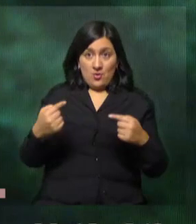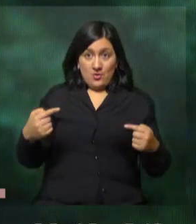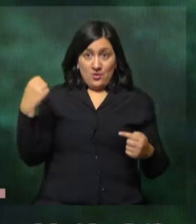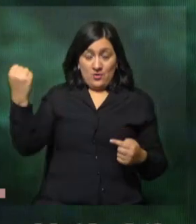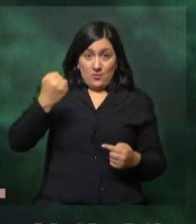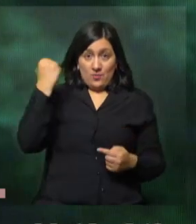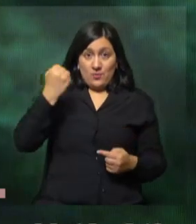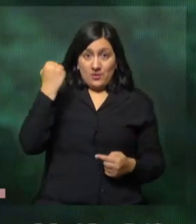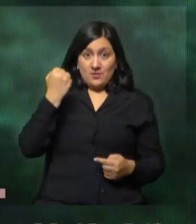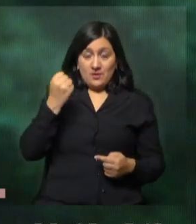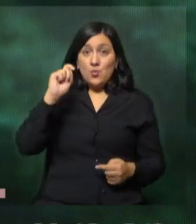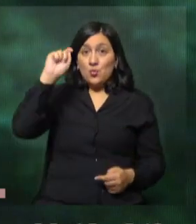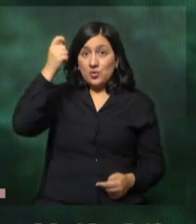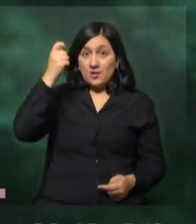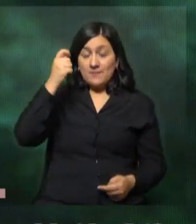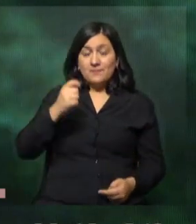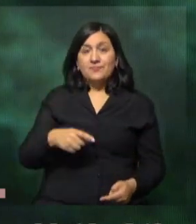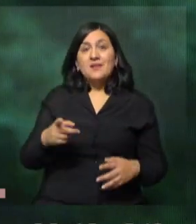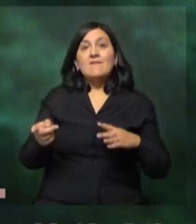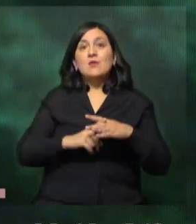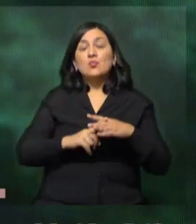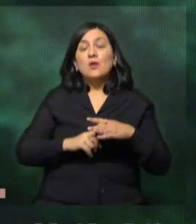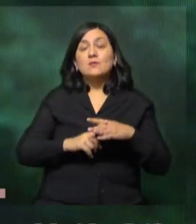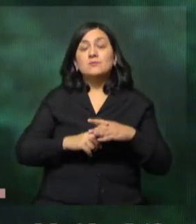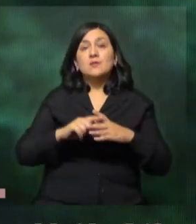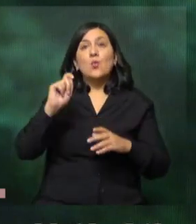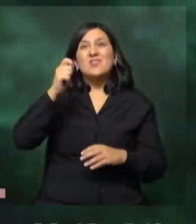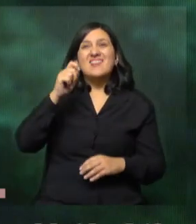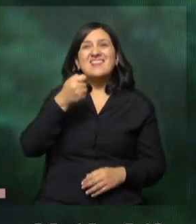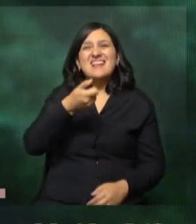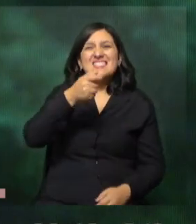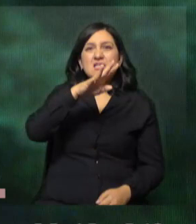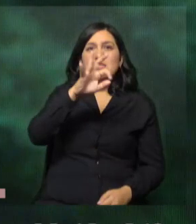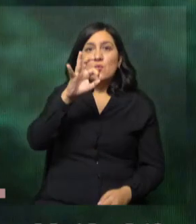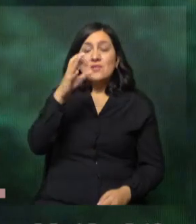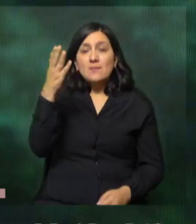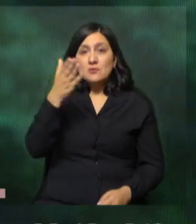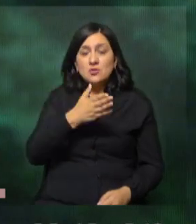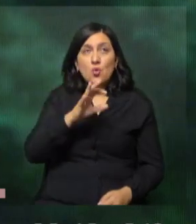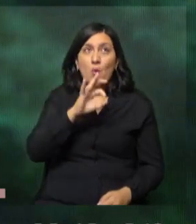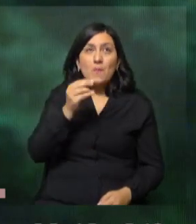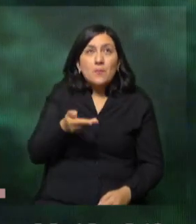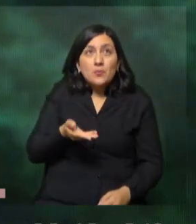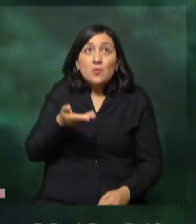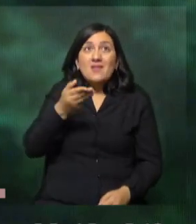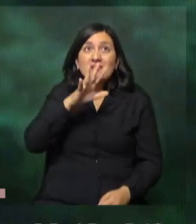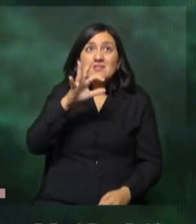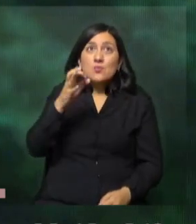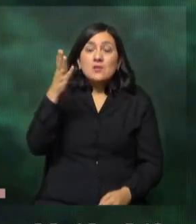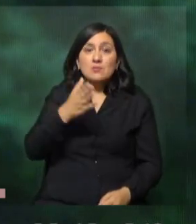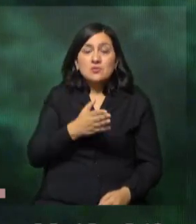importante. En UTE, la facturación de UTE, casi el 50%, un poco más del 50%,